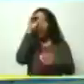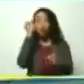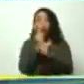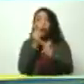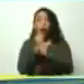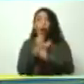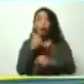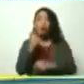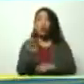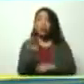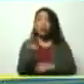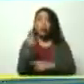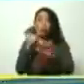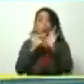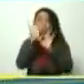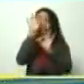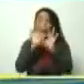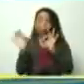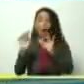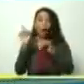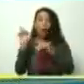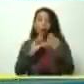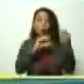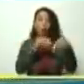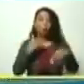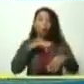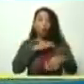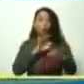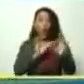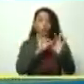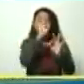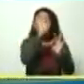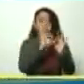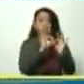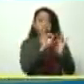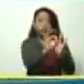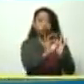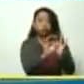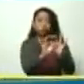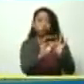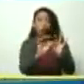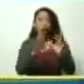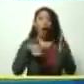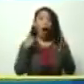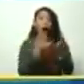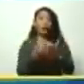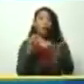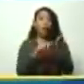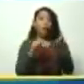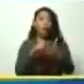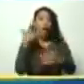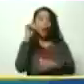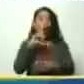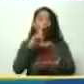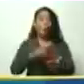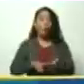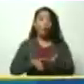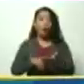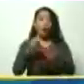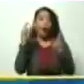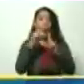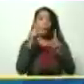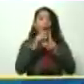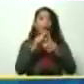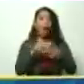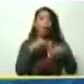mediréis por este acuerdo los mediréis a ellos hasta donde tienen capacidad para cumplir la palabra